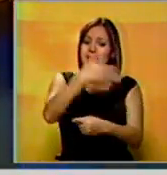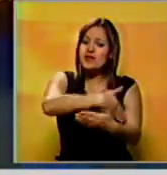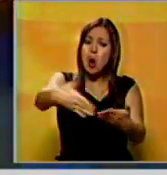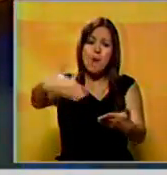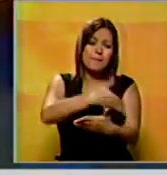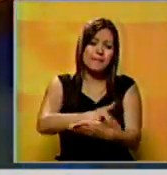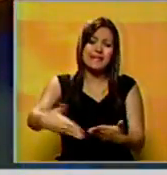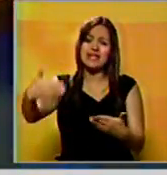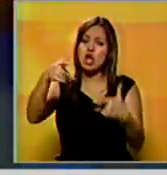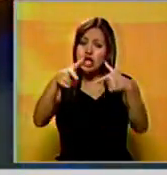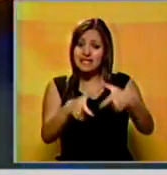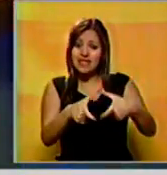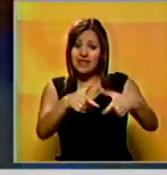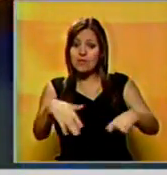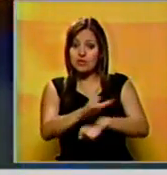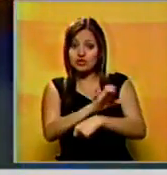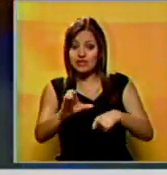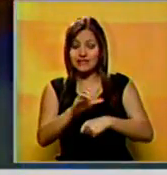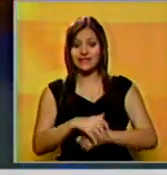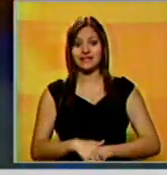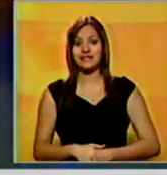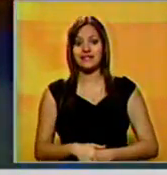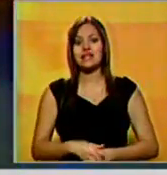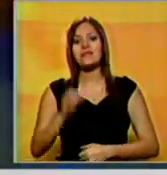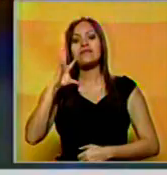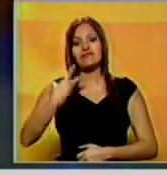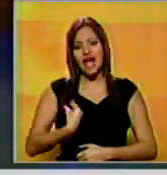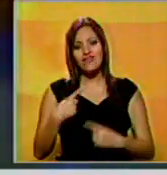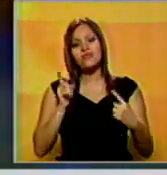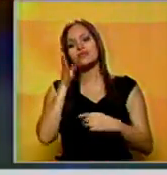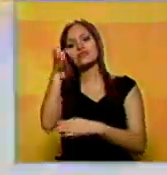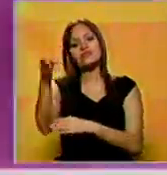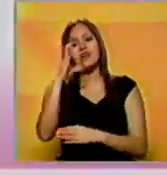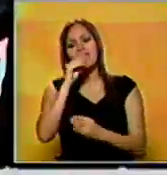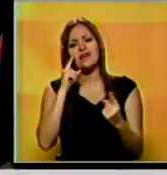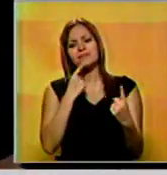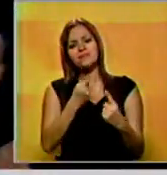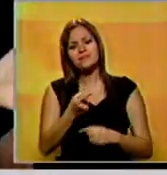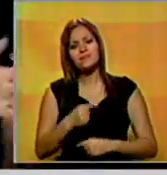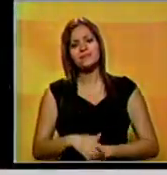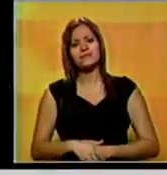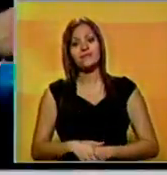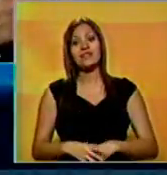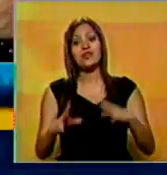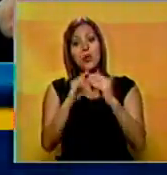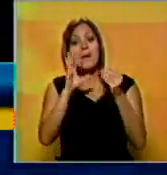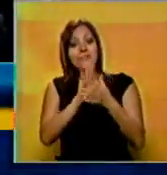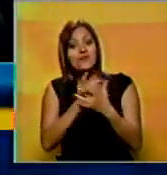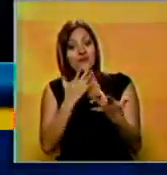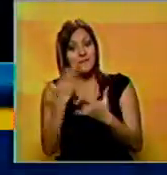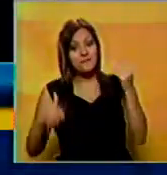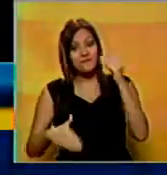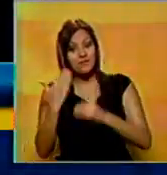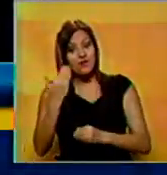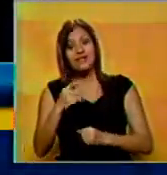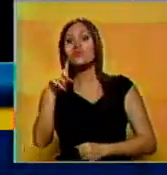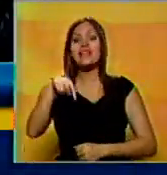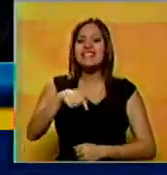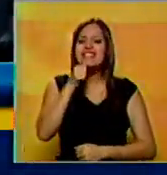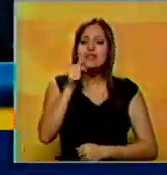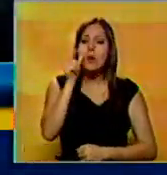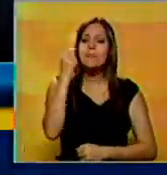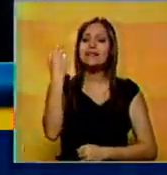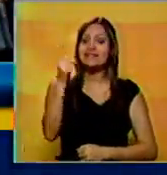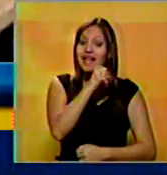millonarias de su disco, La Novena Batalla. Gaby Patiño estuvo con él y nos cuenta. Para todos los amigos de Estrenos y Estrellas, estamos con el